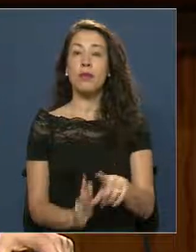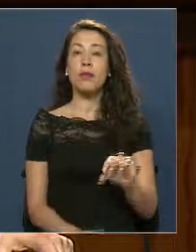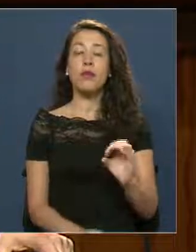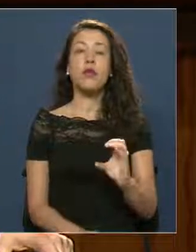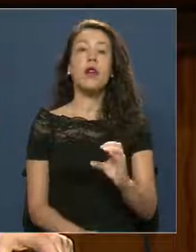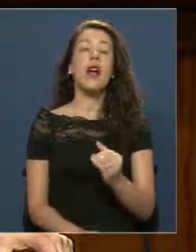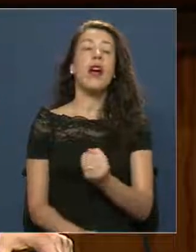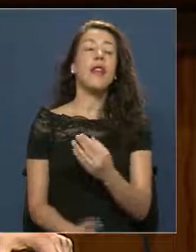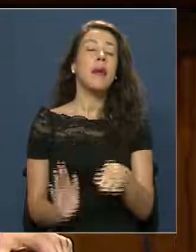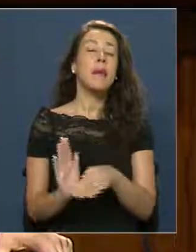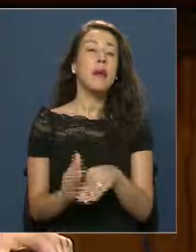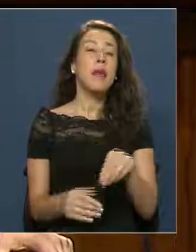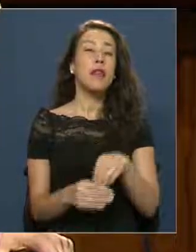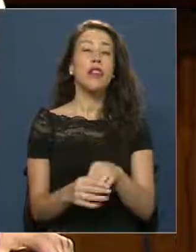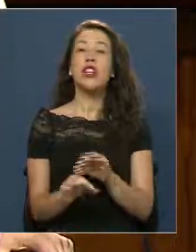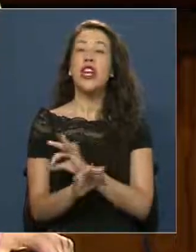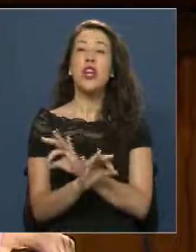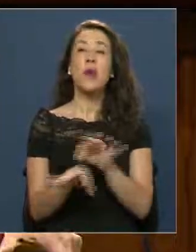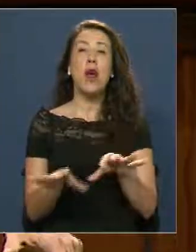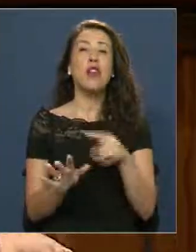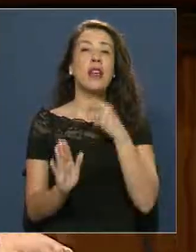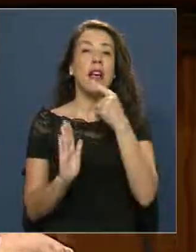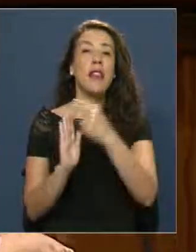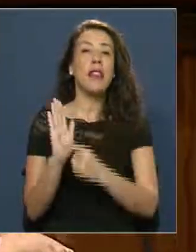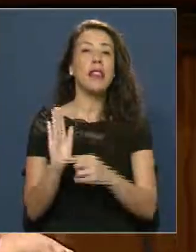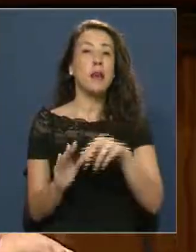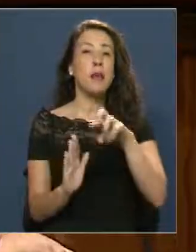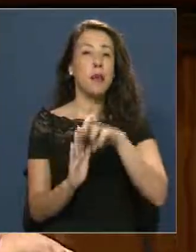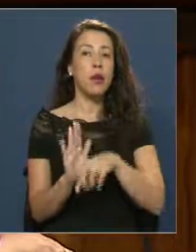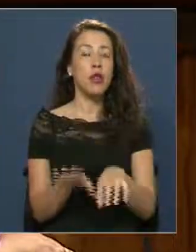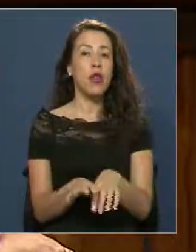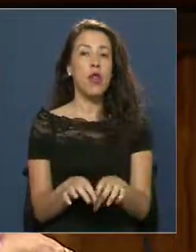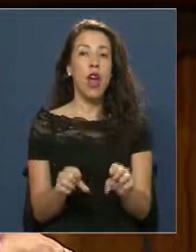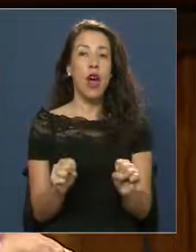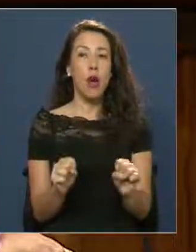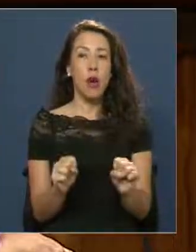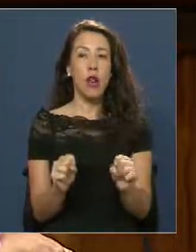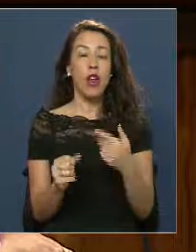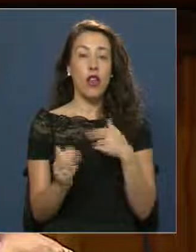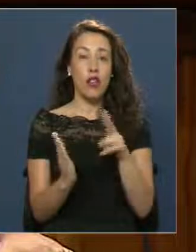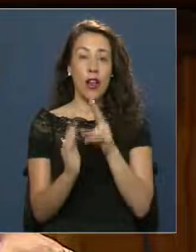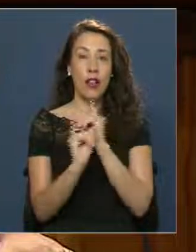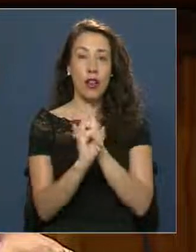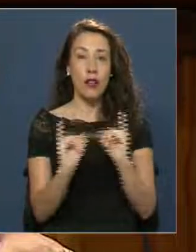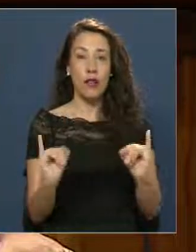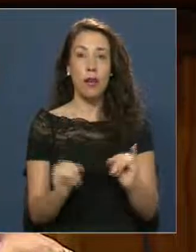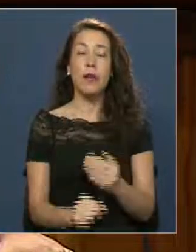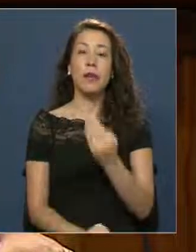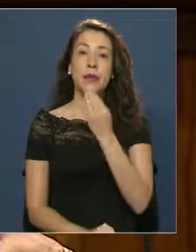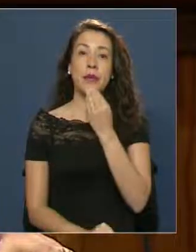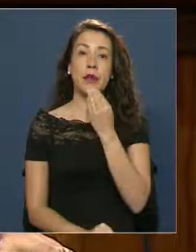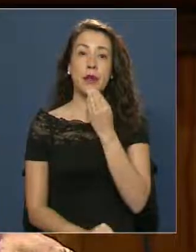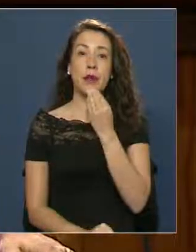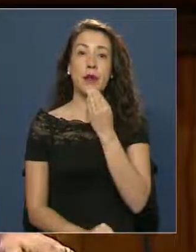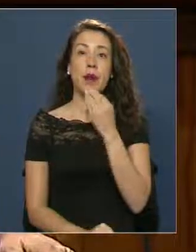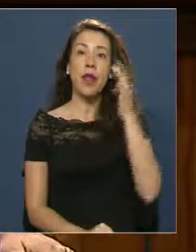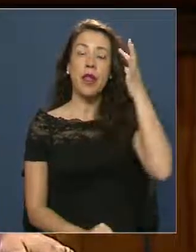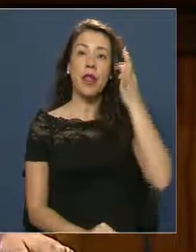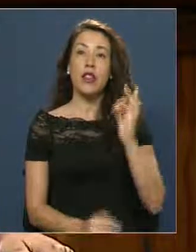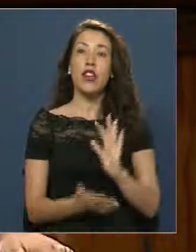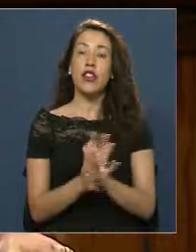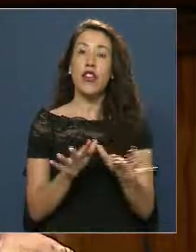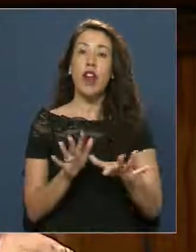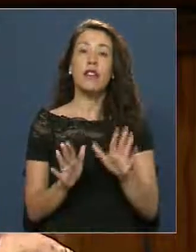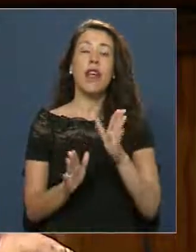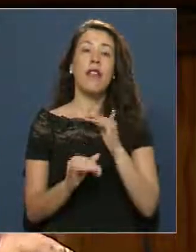quórum calificado ningún precepto contenido en el proyecto de acuerdo en informe. Asimismo, ella determinó que sus